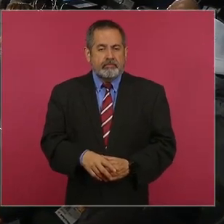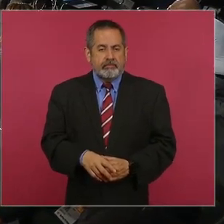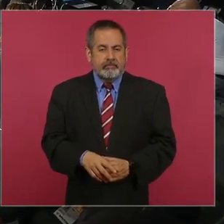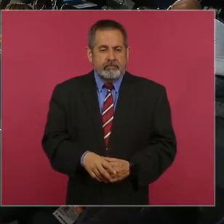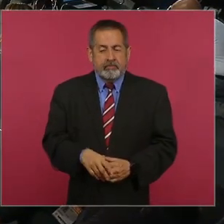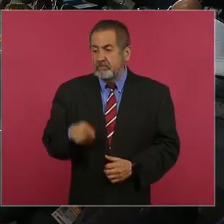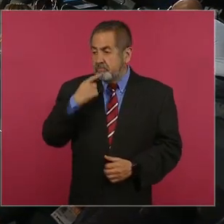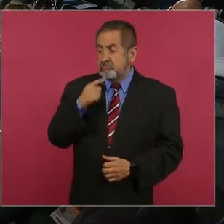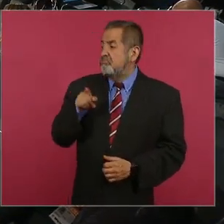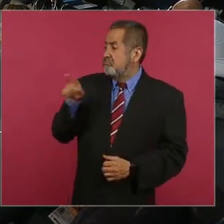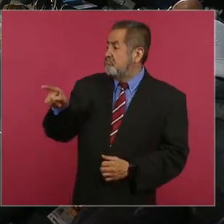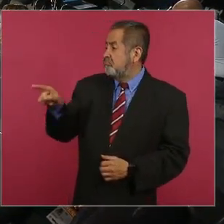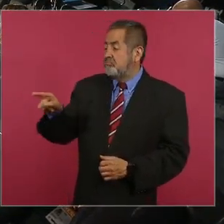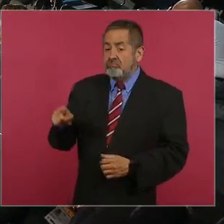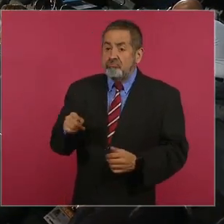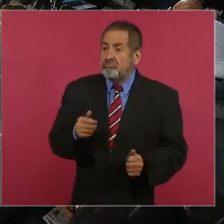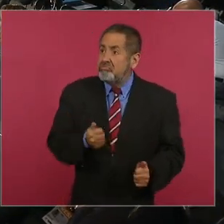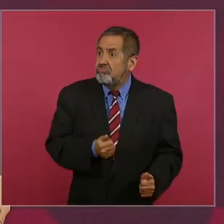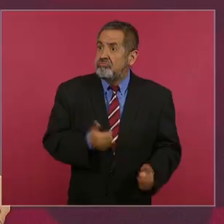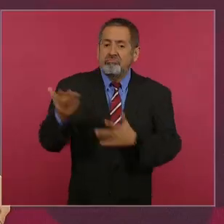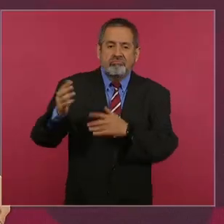fentanilo a Hong Kong